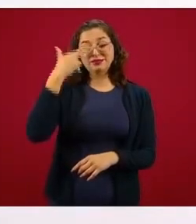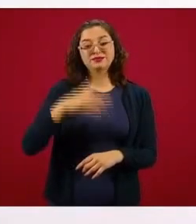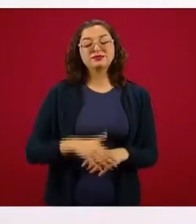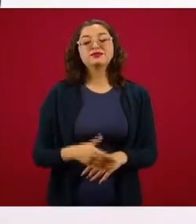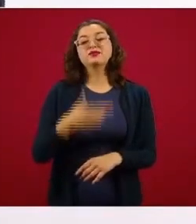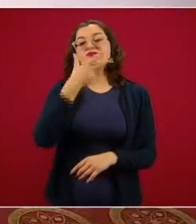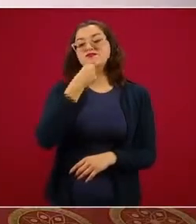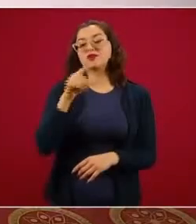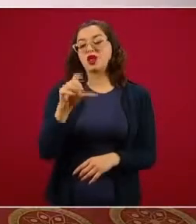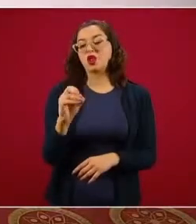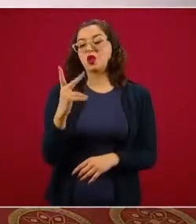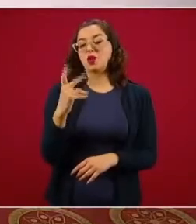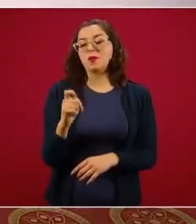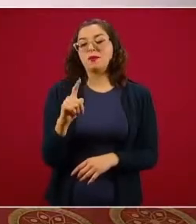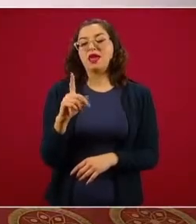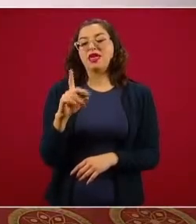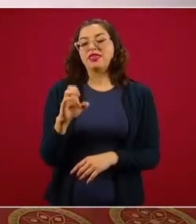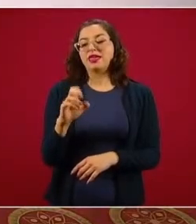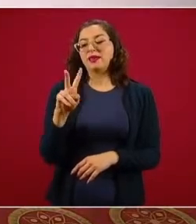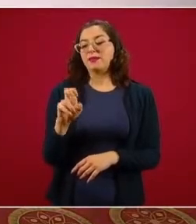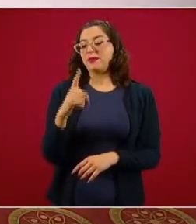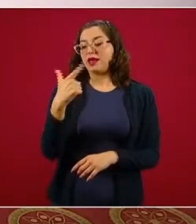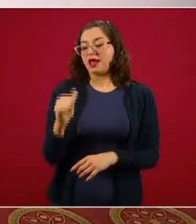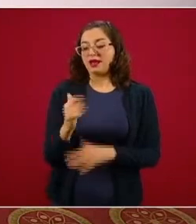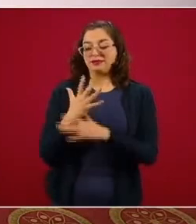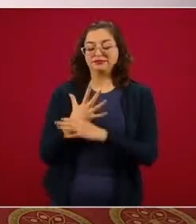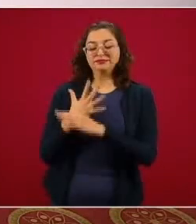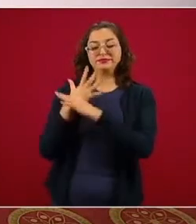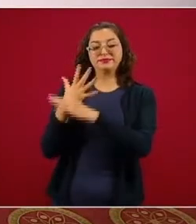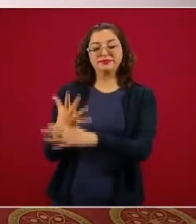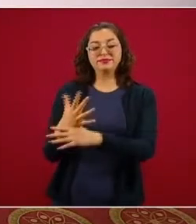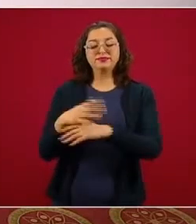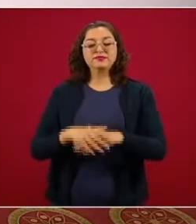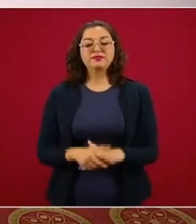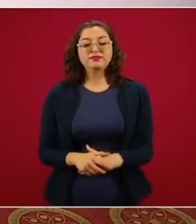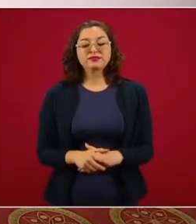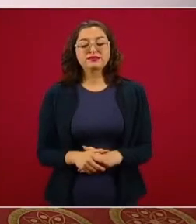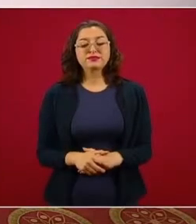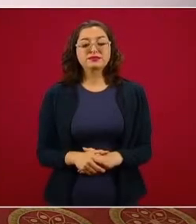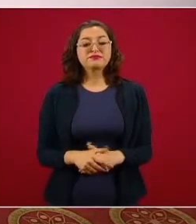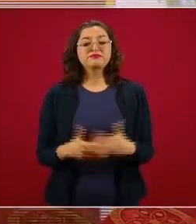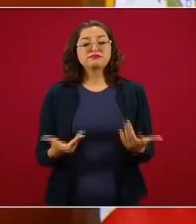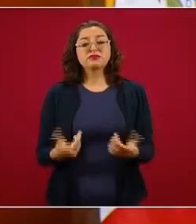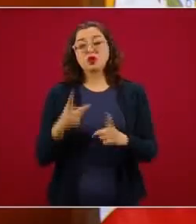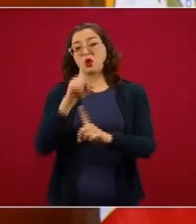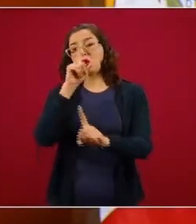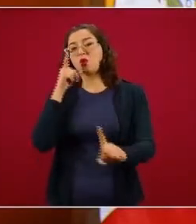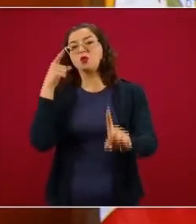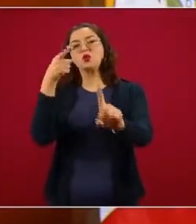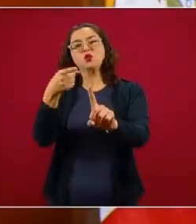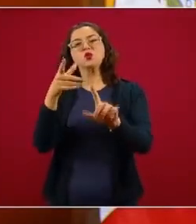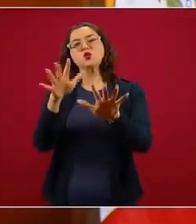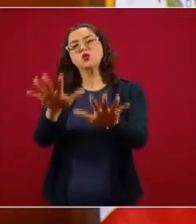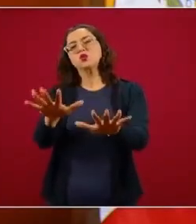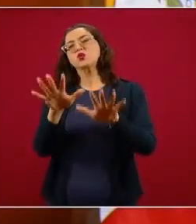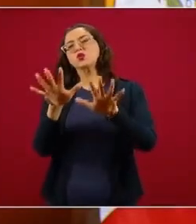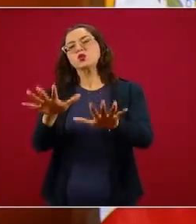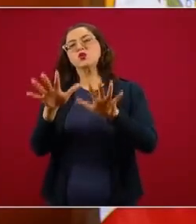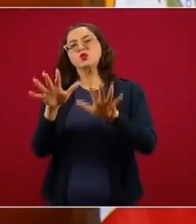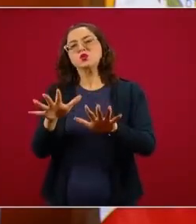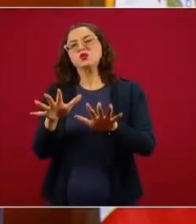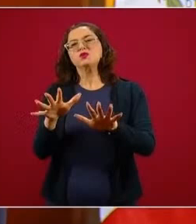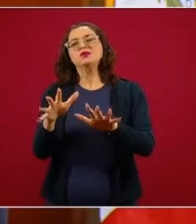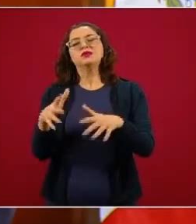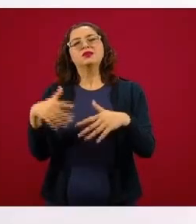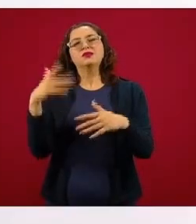Lope de Vega: en empresa de tanta gloria, solo